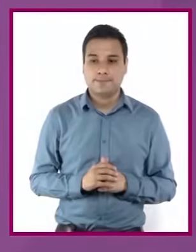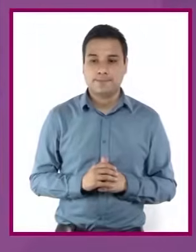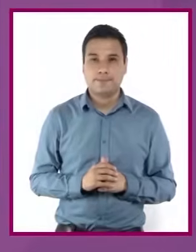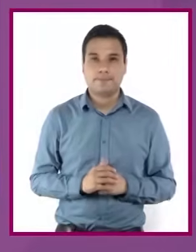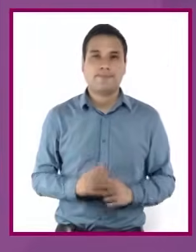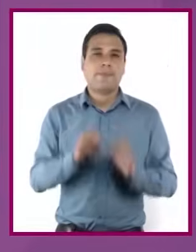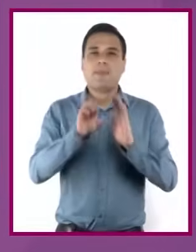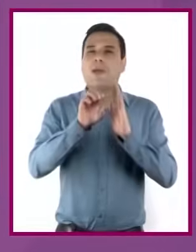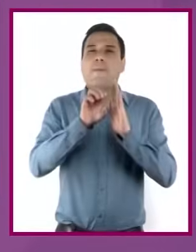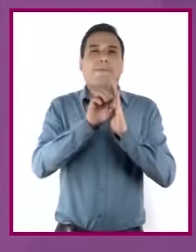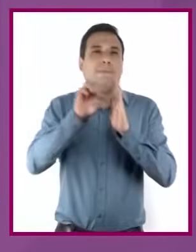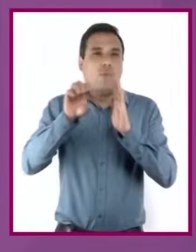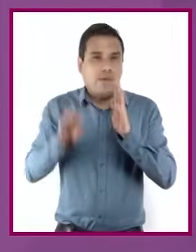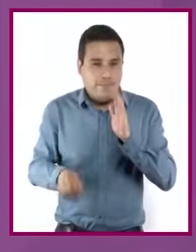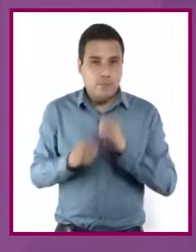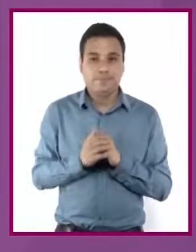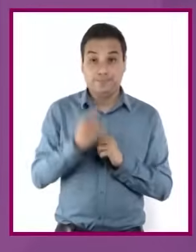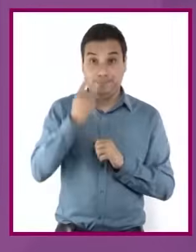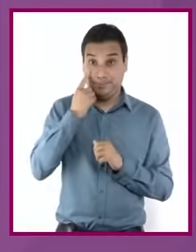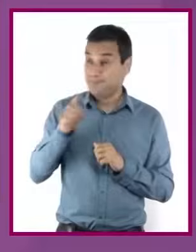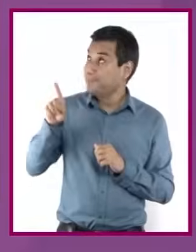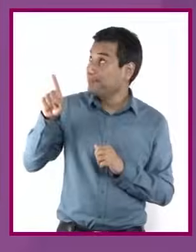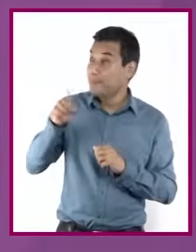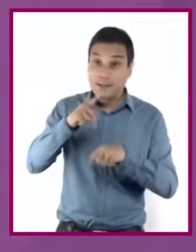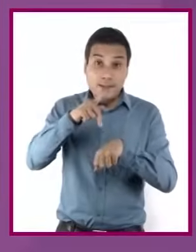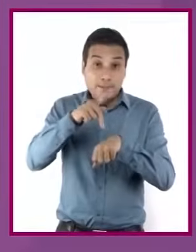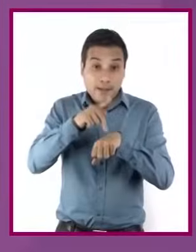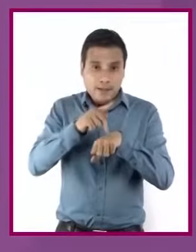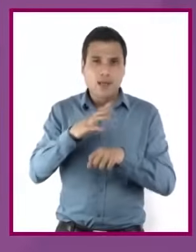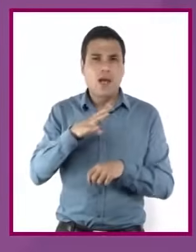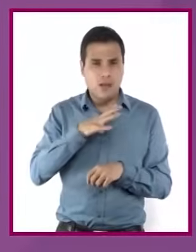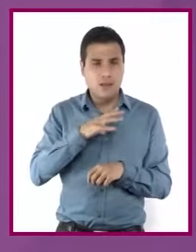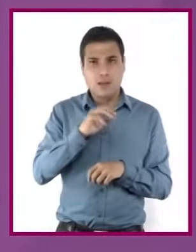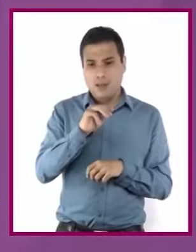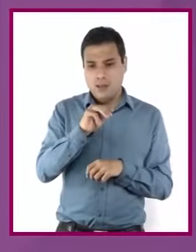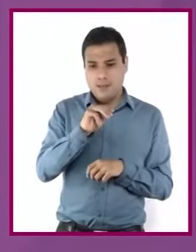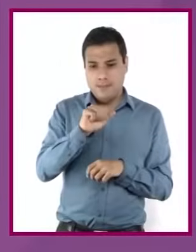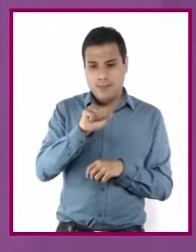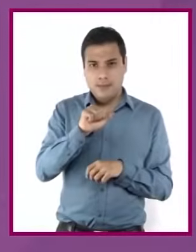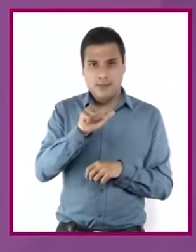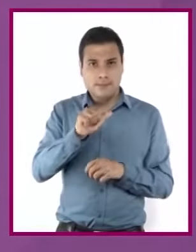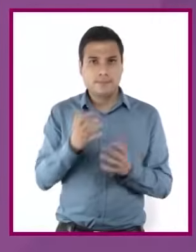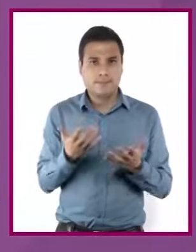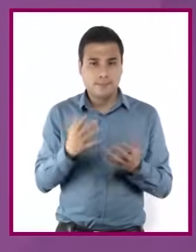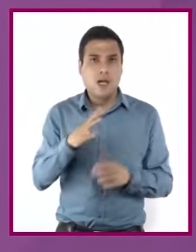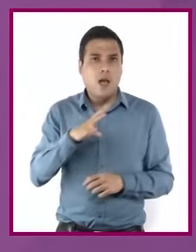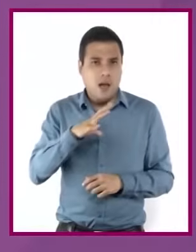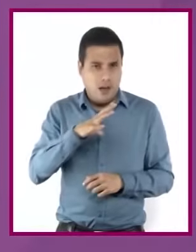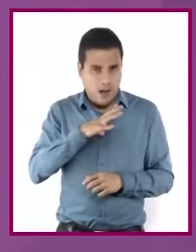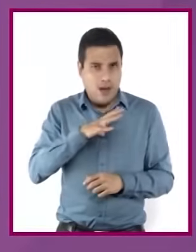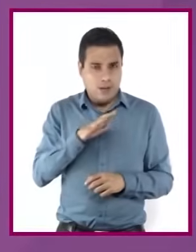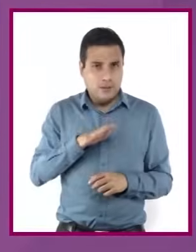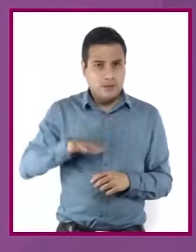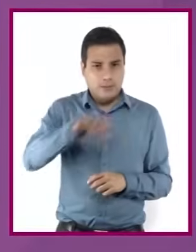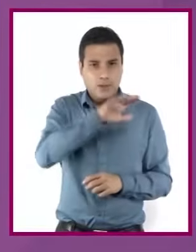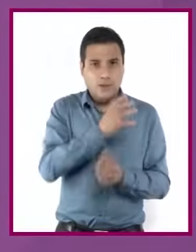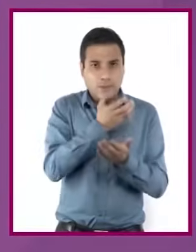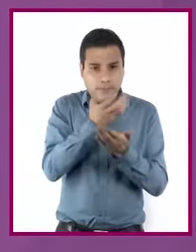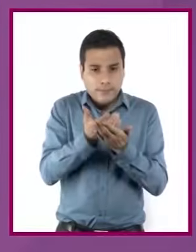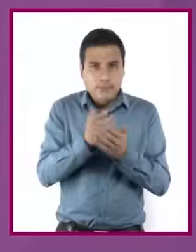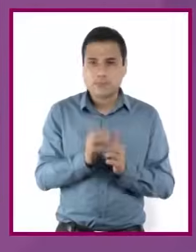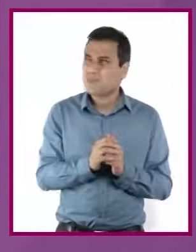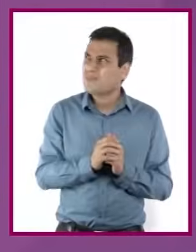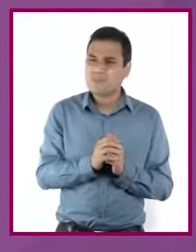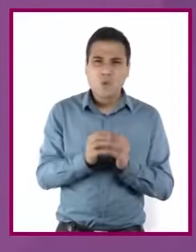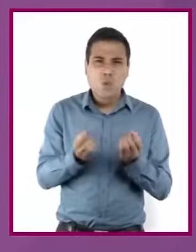Por ejemplo, esta piedra tiene masa y ocupa un espacio determinado. ¿Cómo sabemos cuánta masa tiene